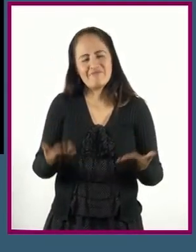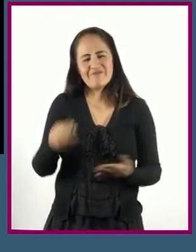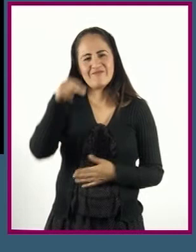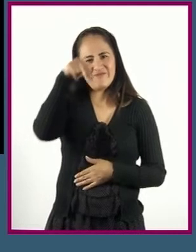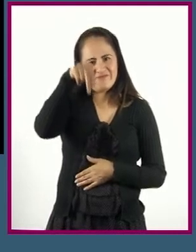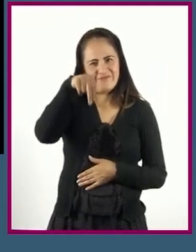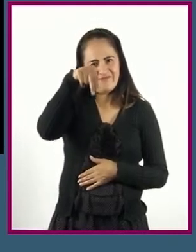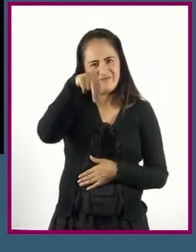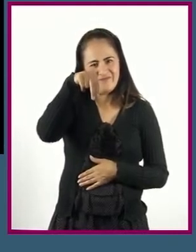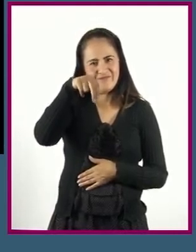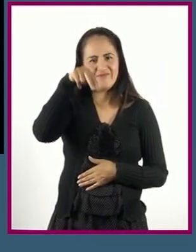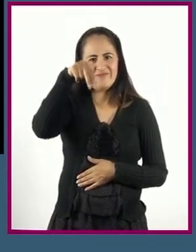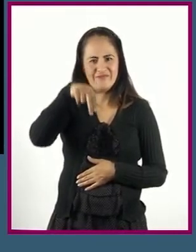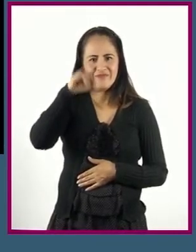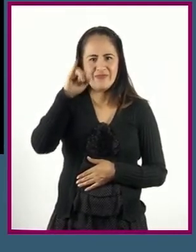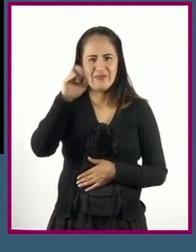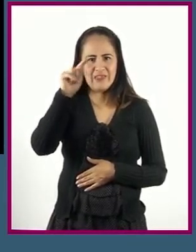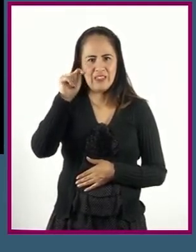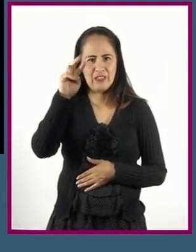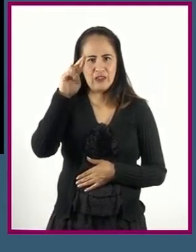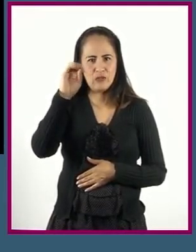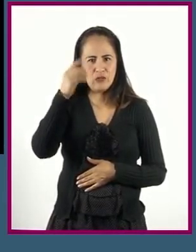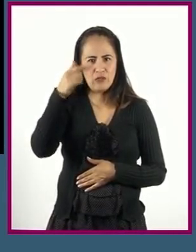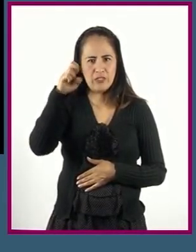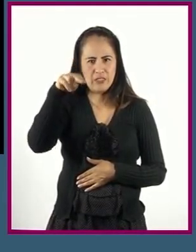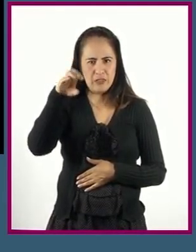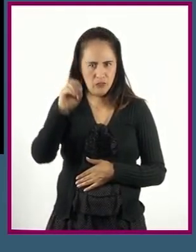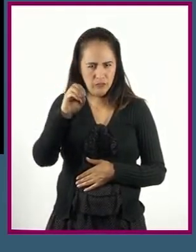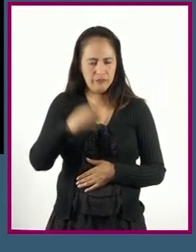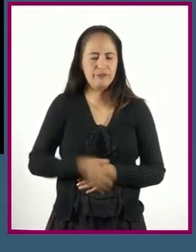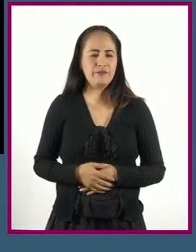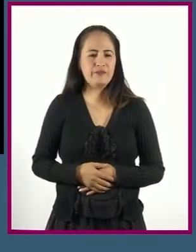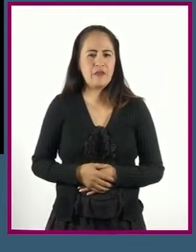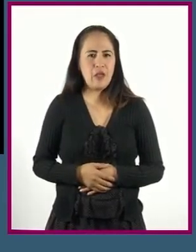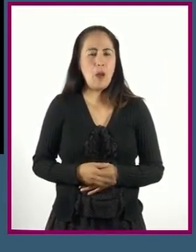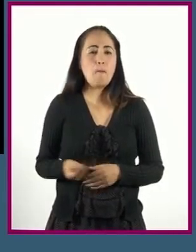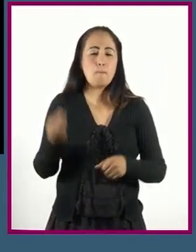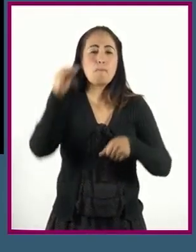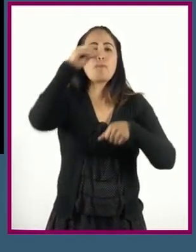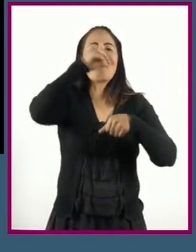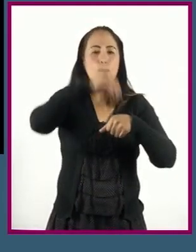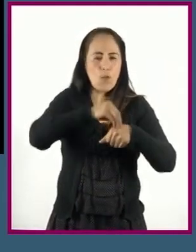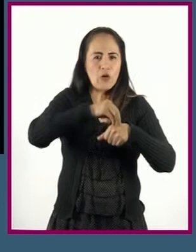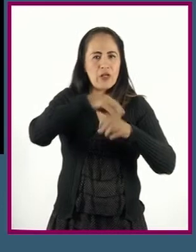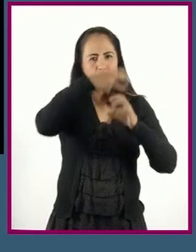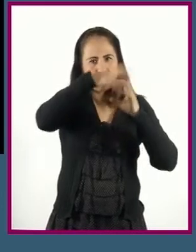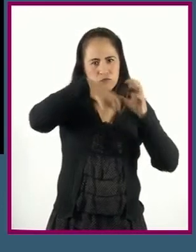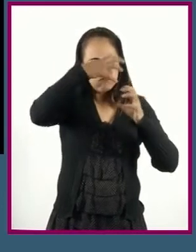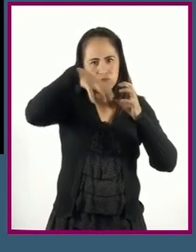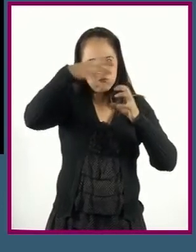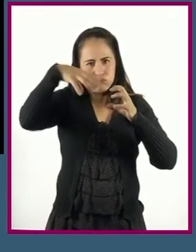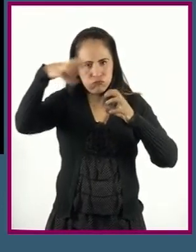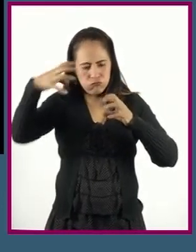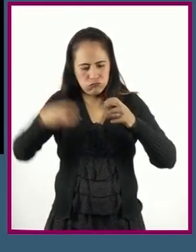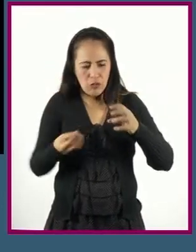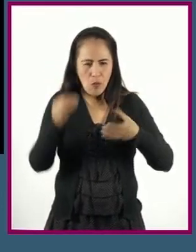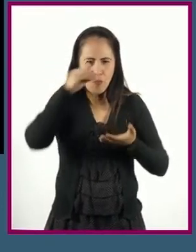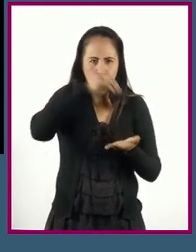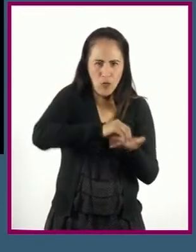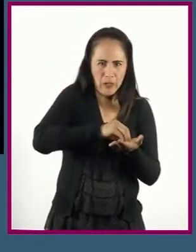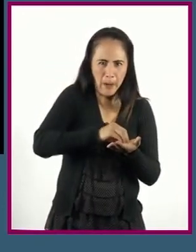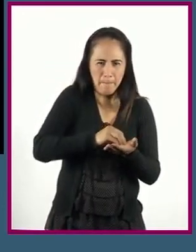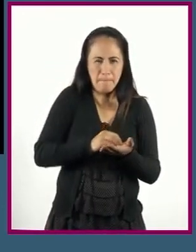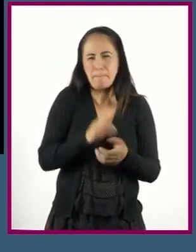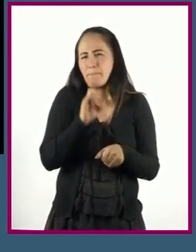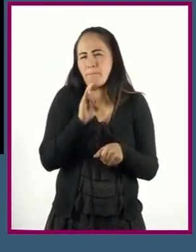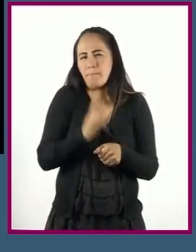nitrógeno. Vamos a colocar estas moléculas para simular la